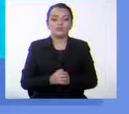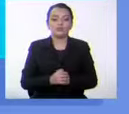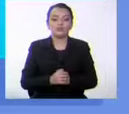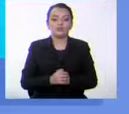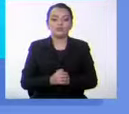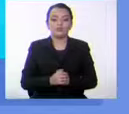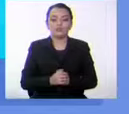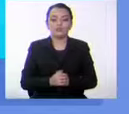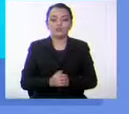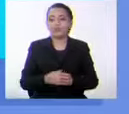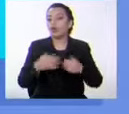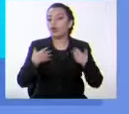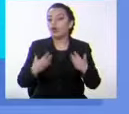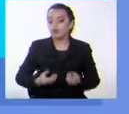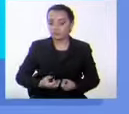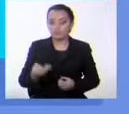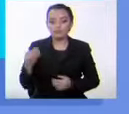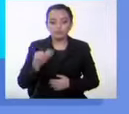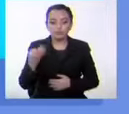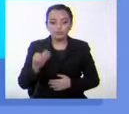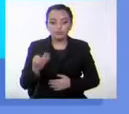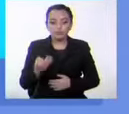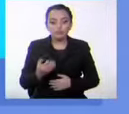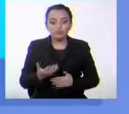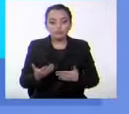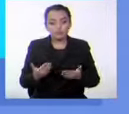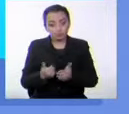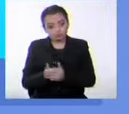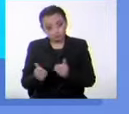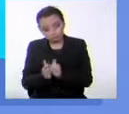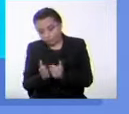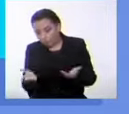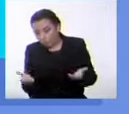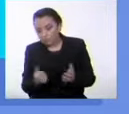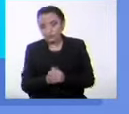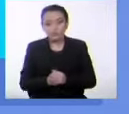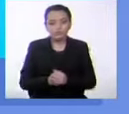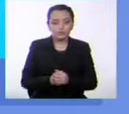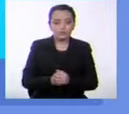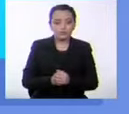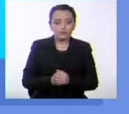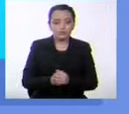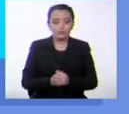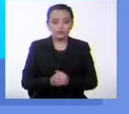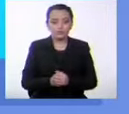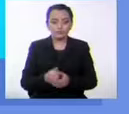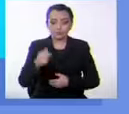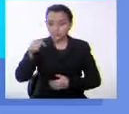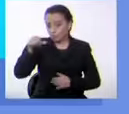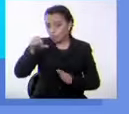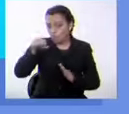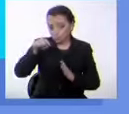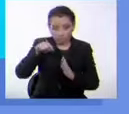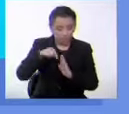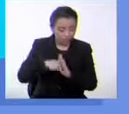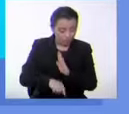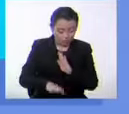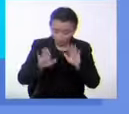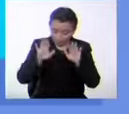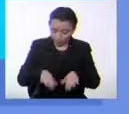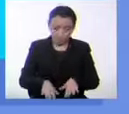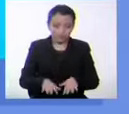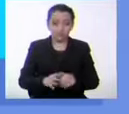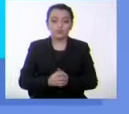si no tuviéramos gobierno, los recursos económicos, tanto como los recursos alimenticios, se vendrían abajo. La delincuencia